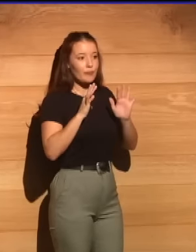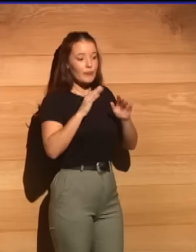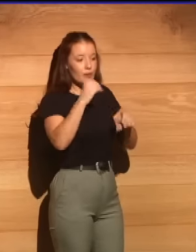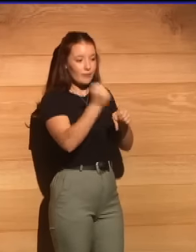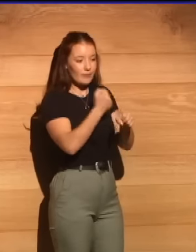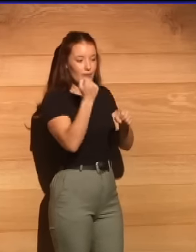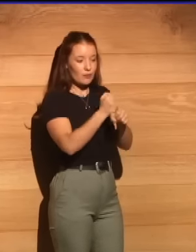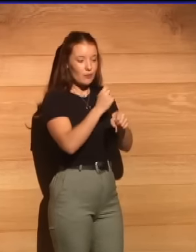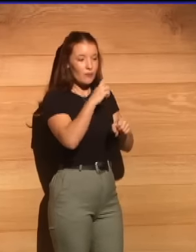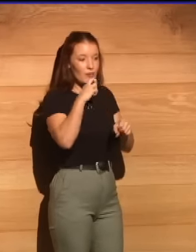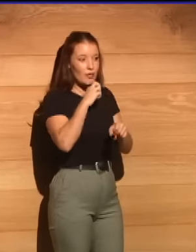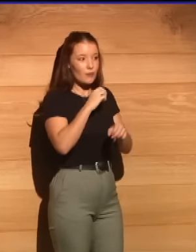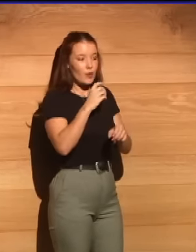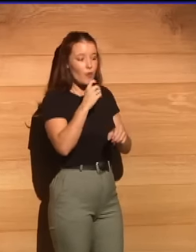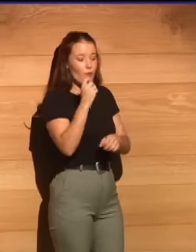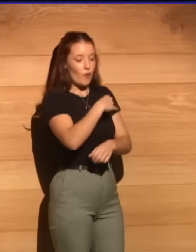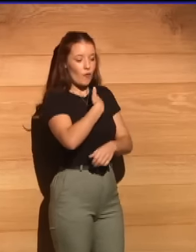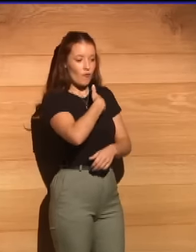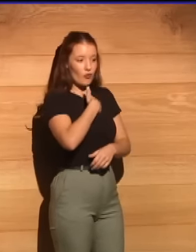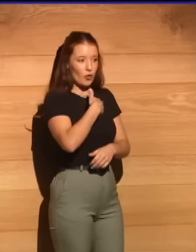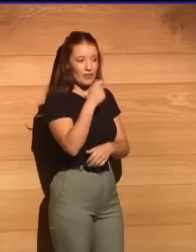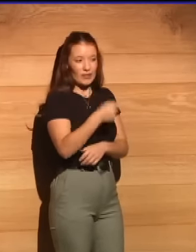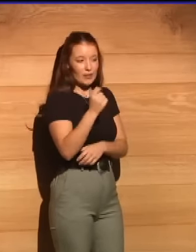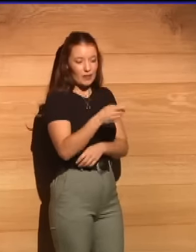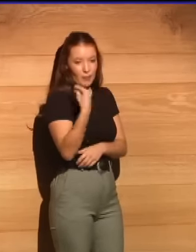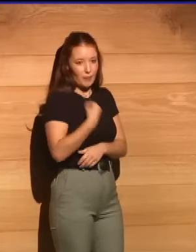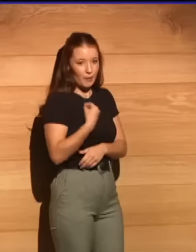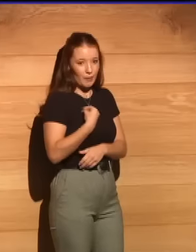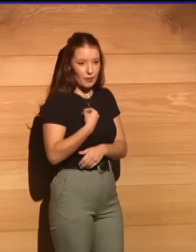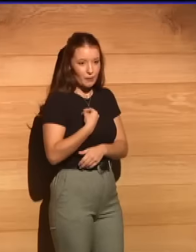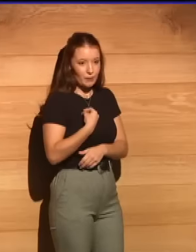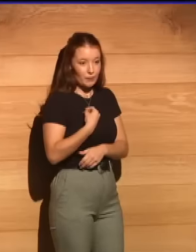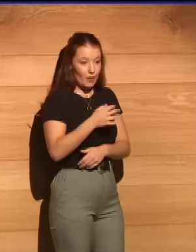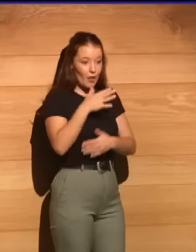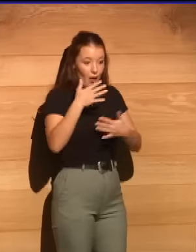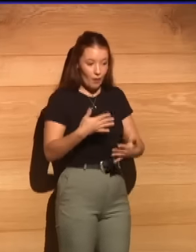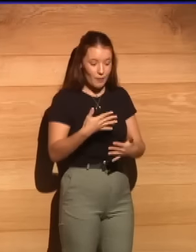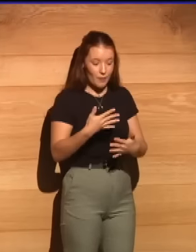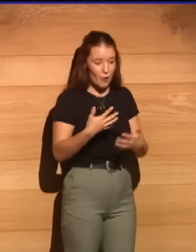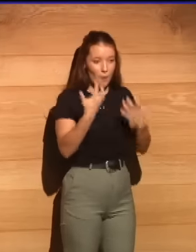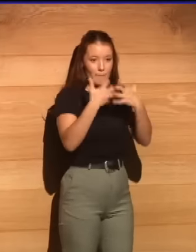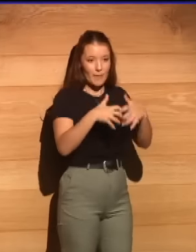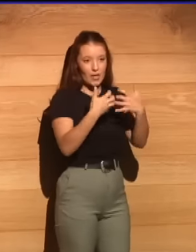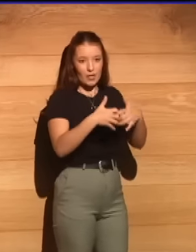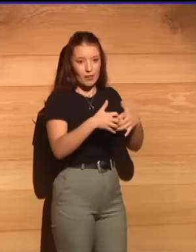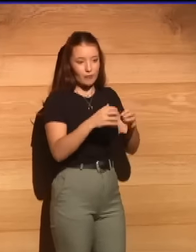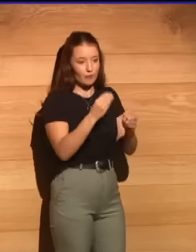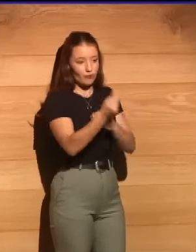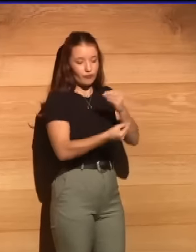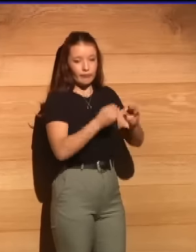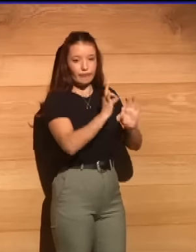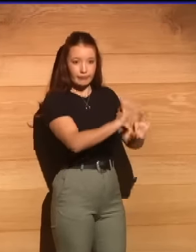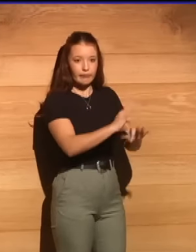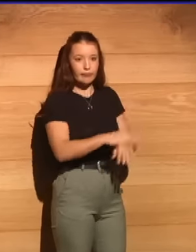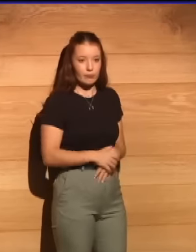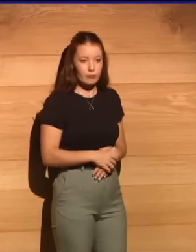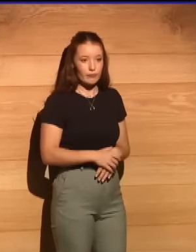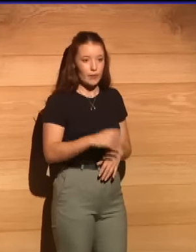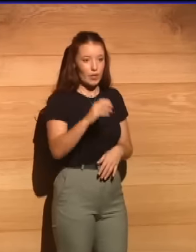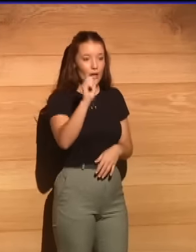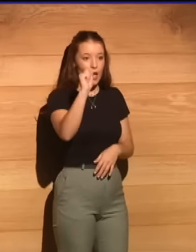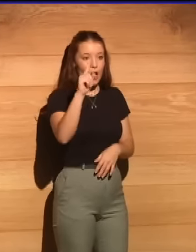responsabilidades repetitivas, donde era importante la eficiencia operacional. Hoy en día esto lo va a hacer una máquina, lo va a hacer un algoritmo. Donde la persona